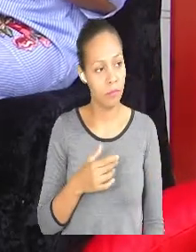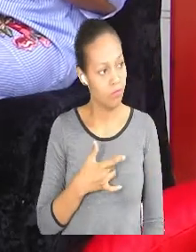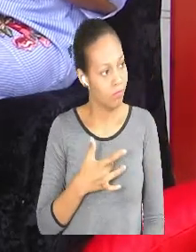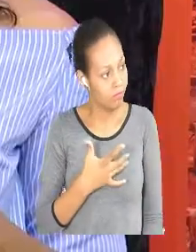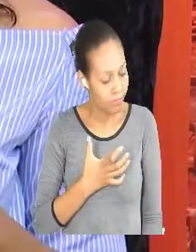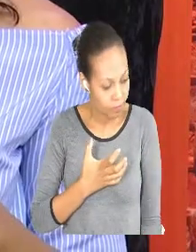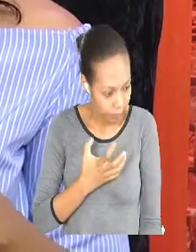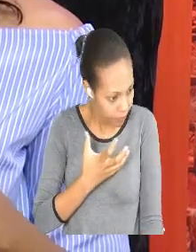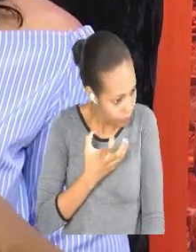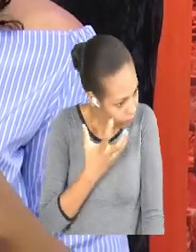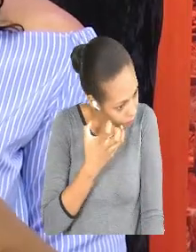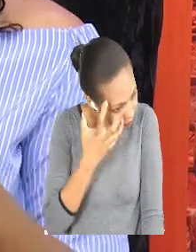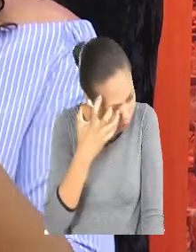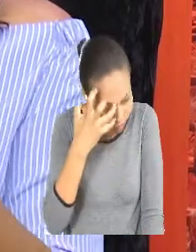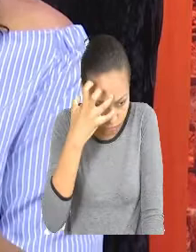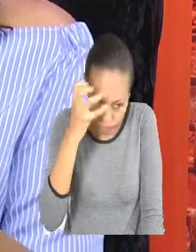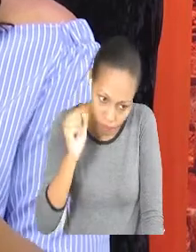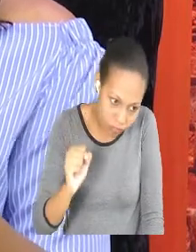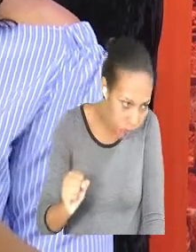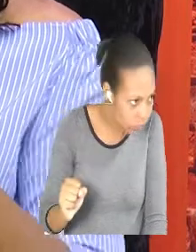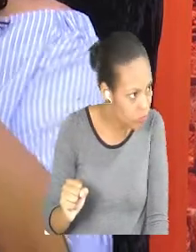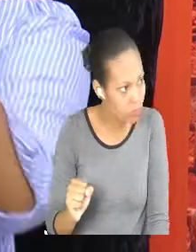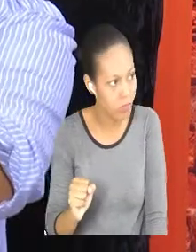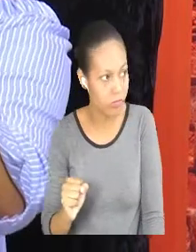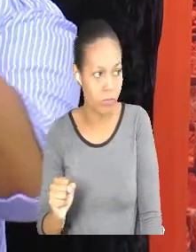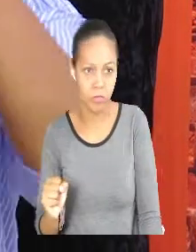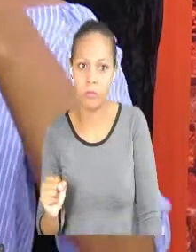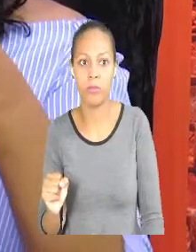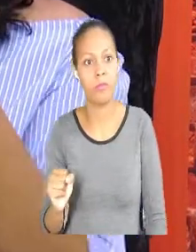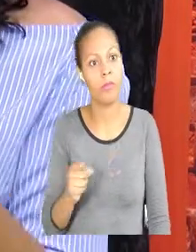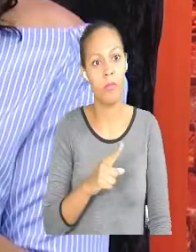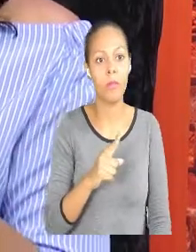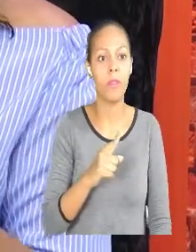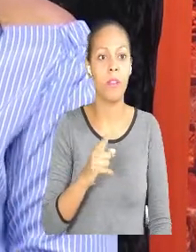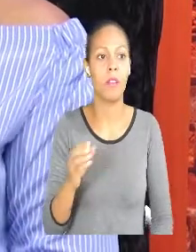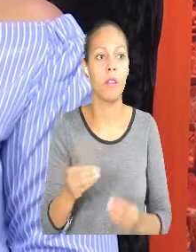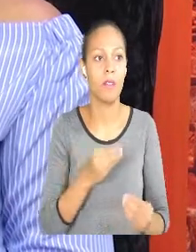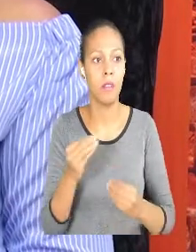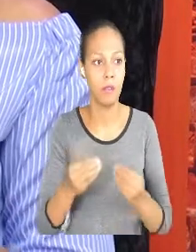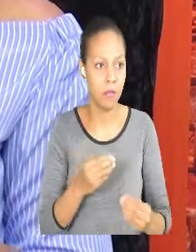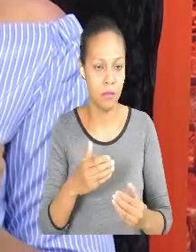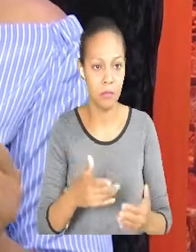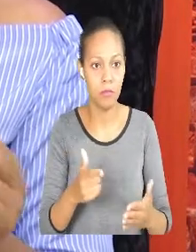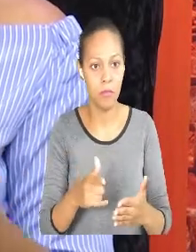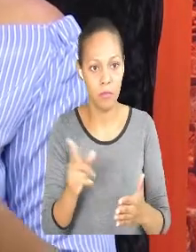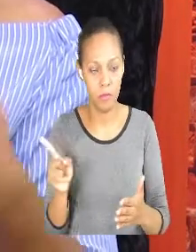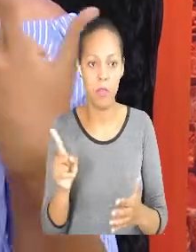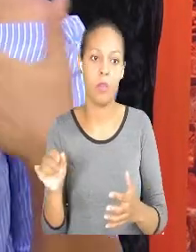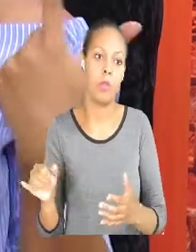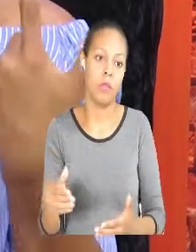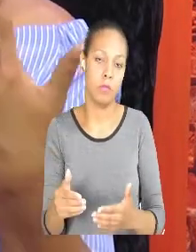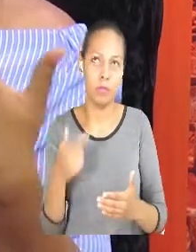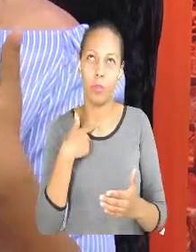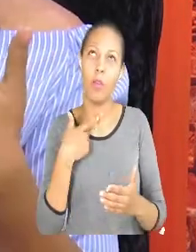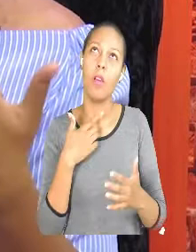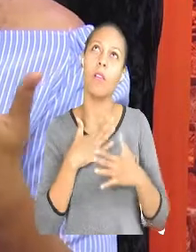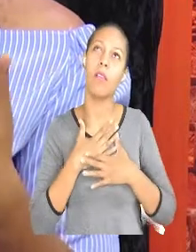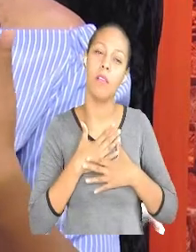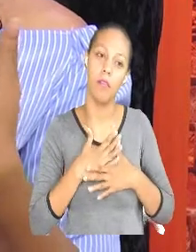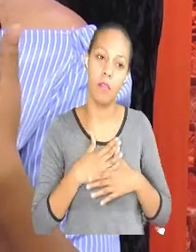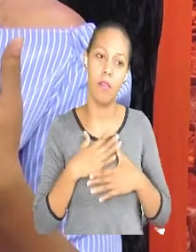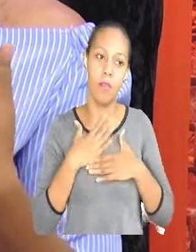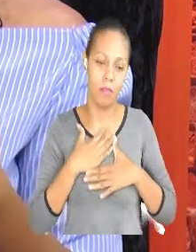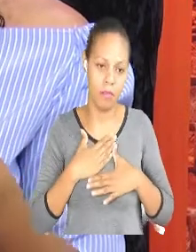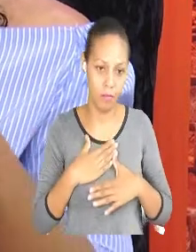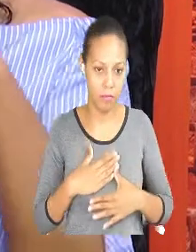molestos, podemos empezar a contar de 1 a 10 y volver a 1. Si es una de las claves para saber si estamos pensando en esa emoción